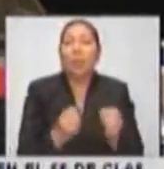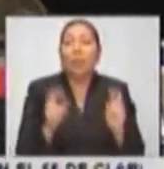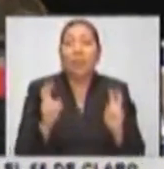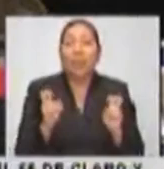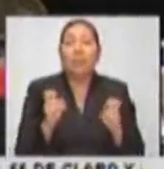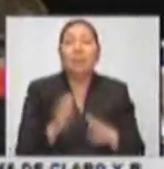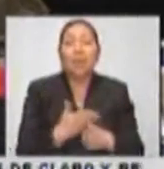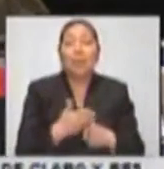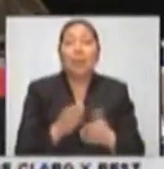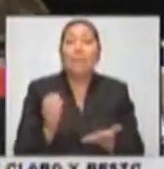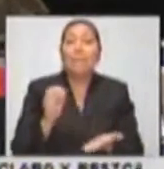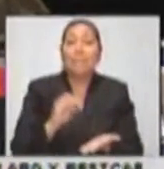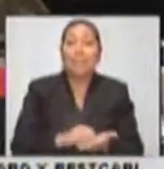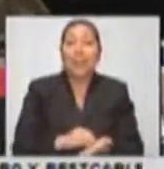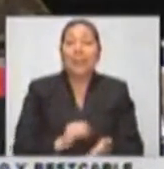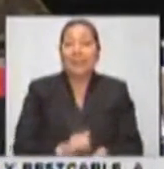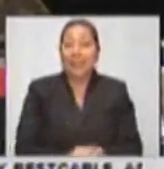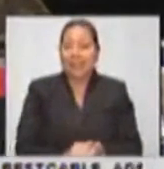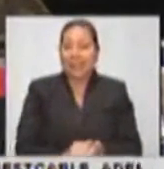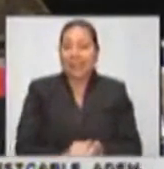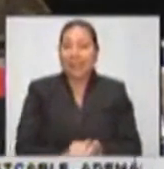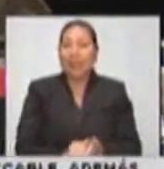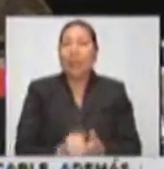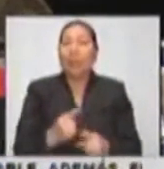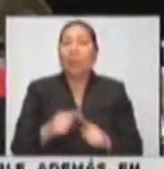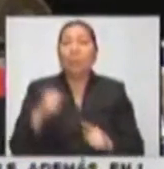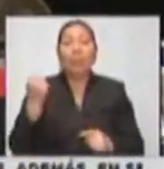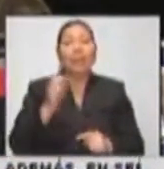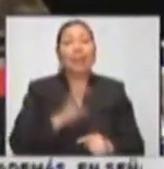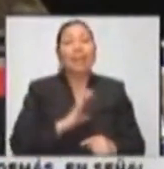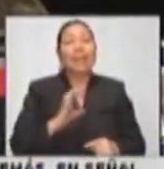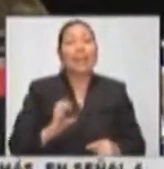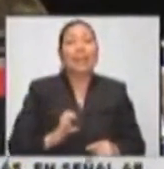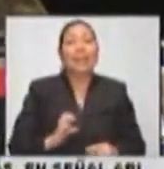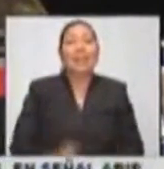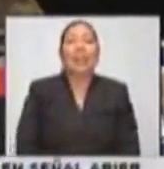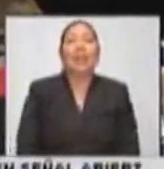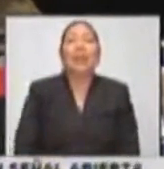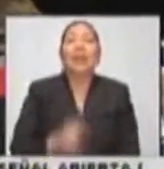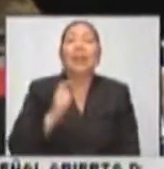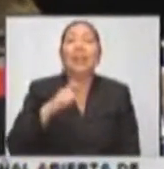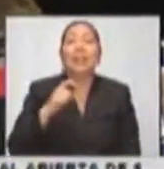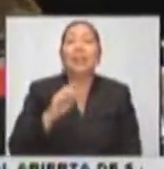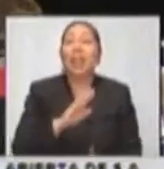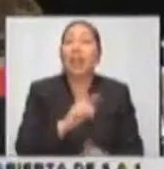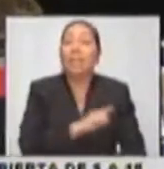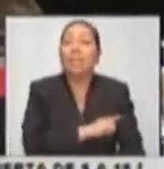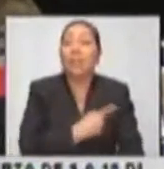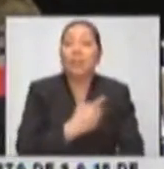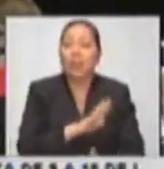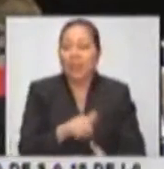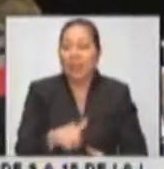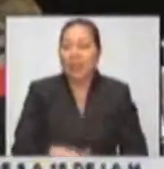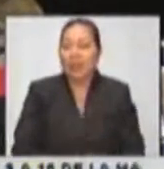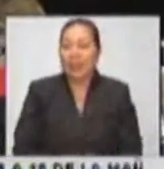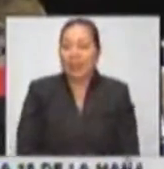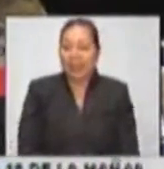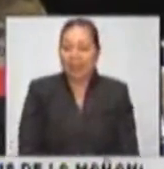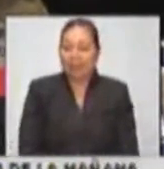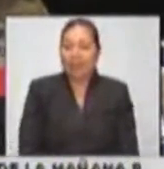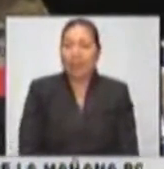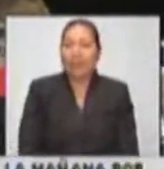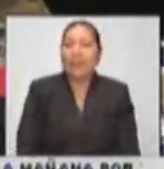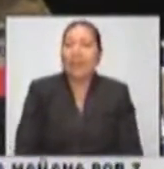que es compartido además en los distintos poderes del Estado y que requiere esfuerzo de todos. Siguiente, por favor.